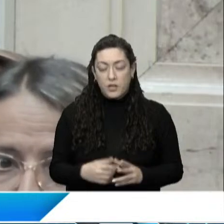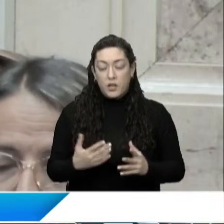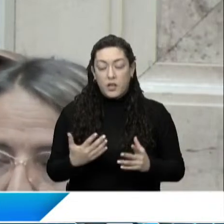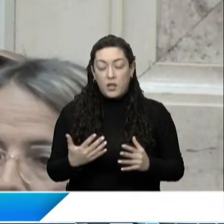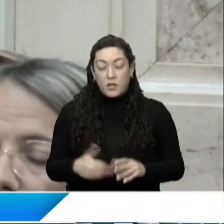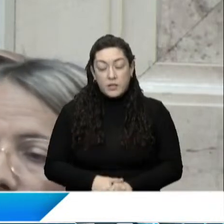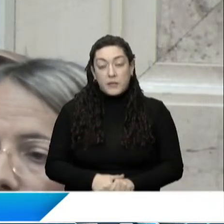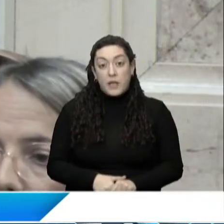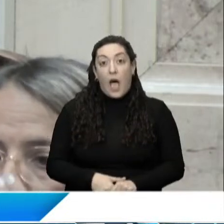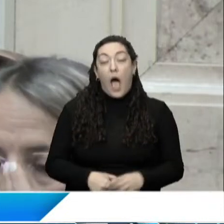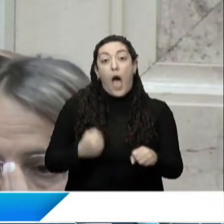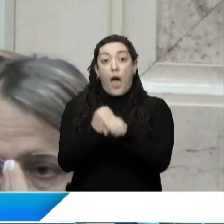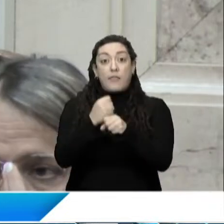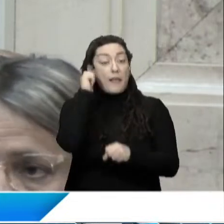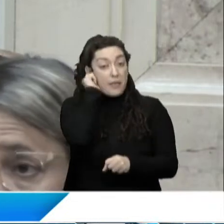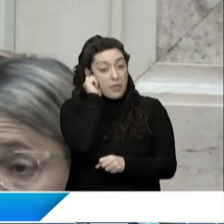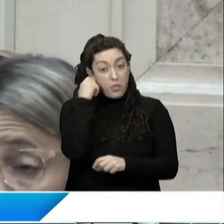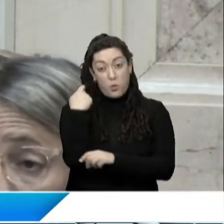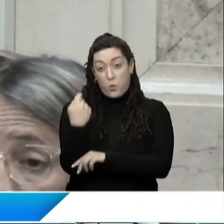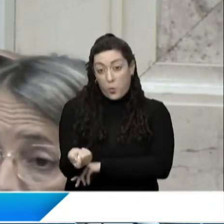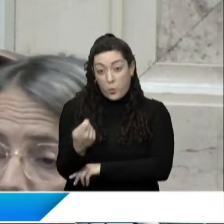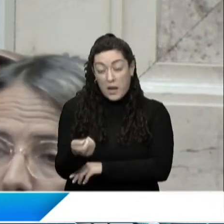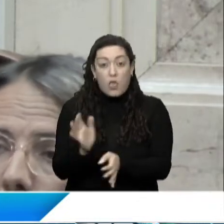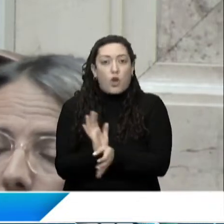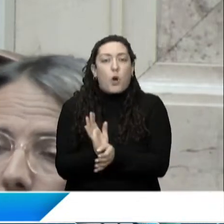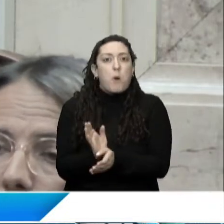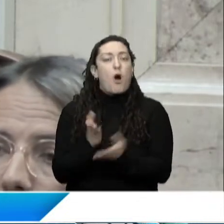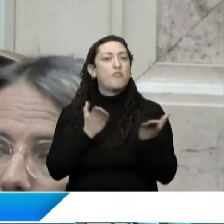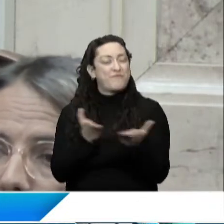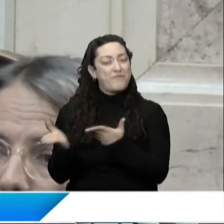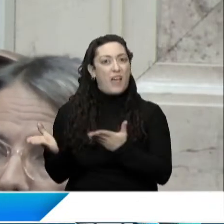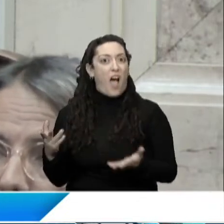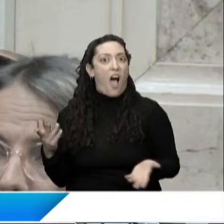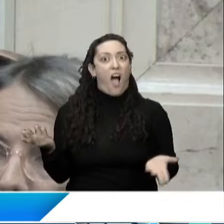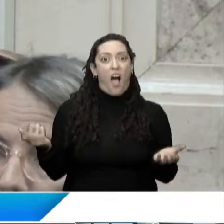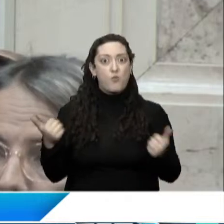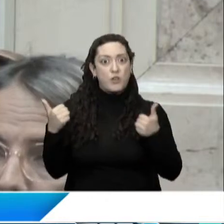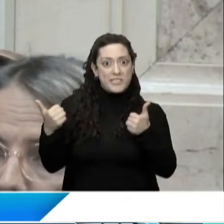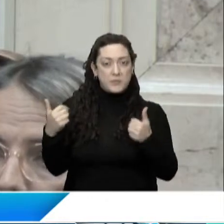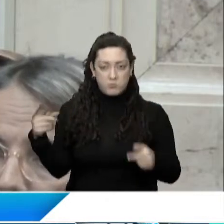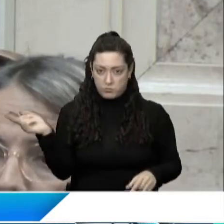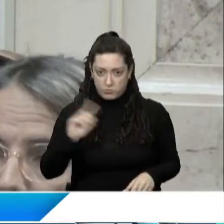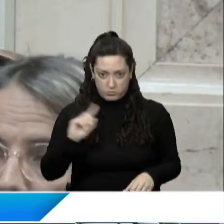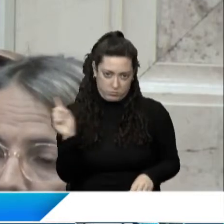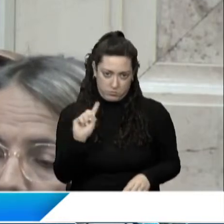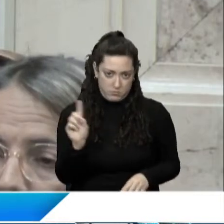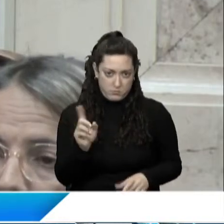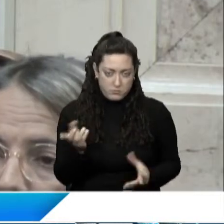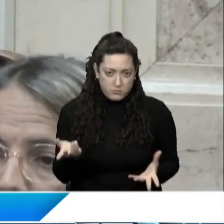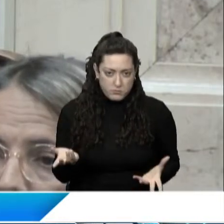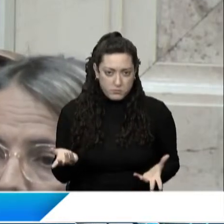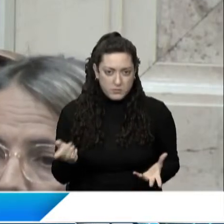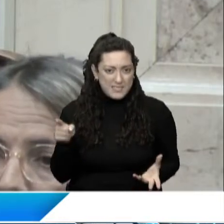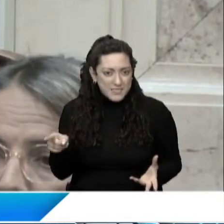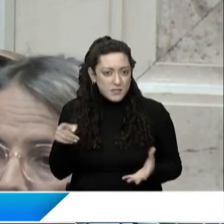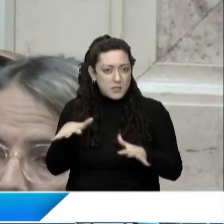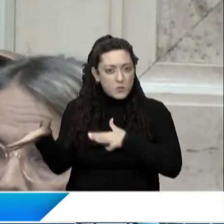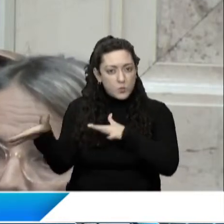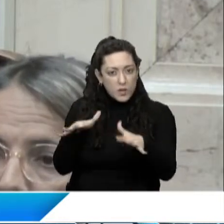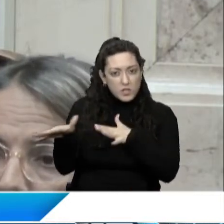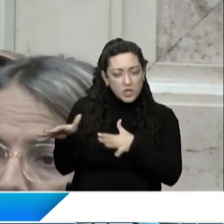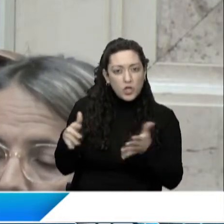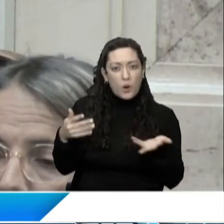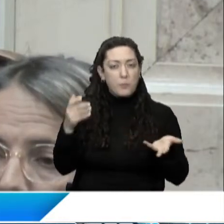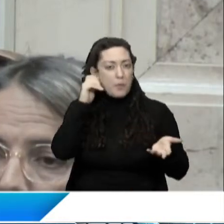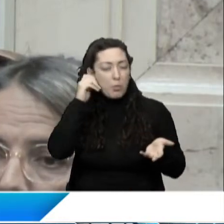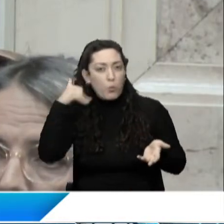llegar a jubilado no es un privilegio, sino que y esa situación de vejez o de